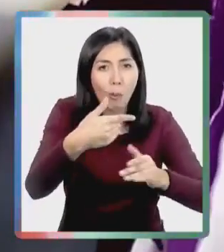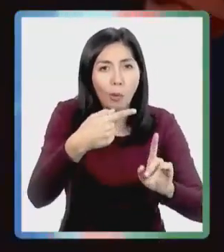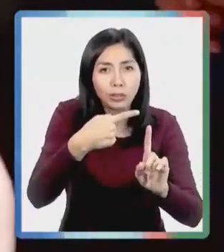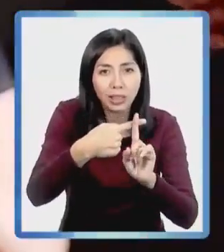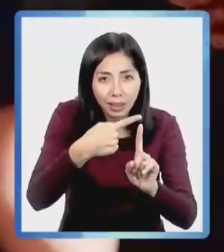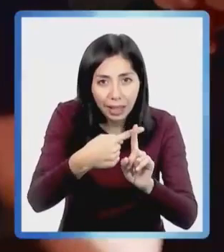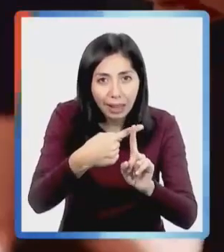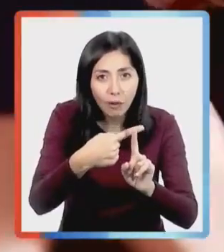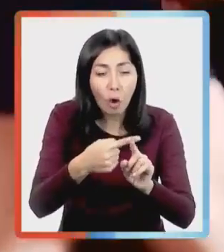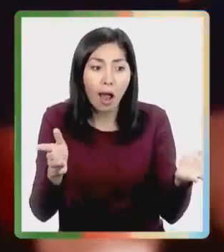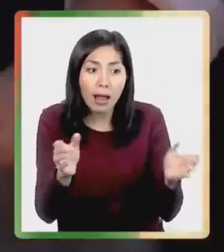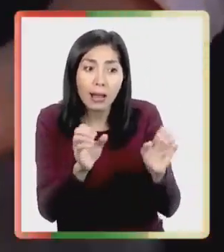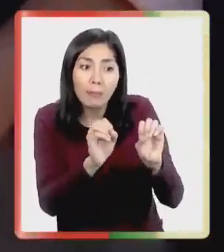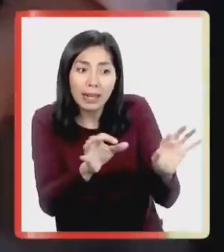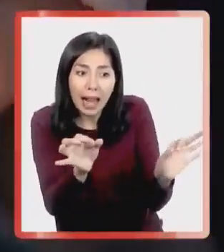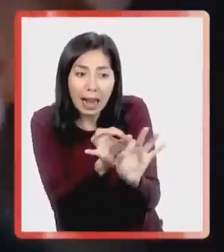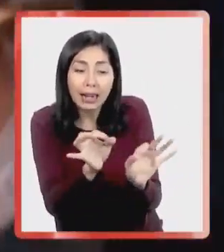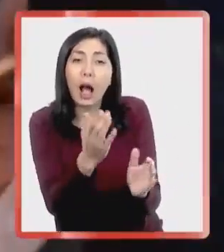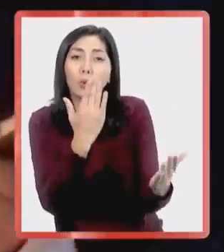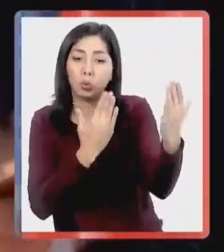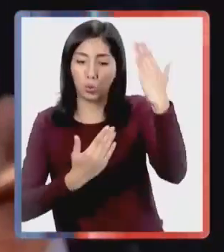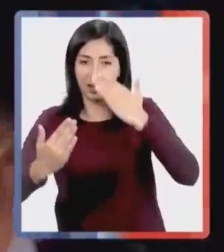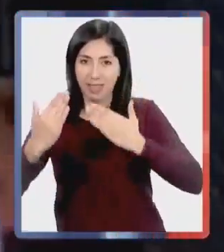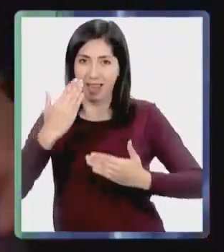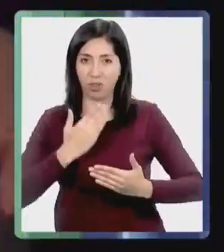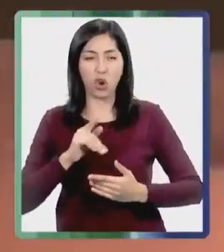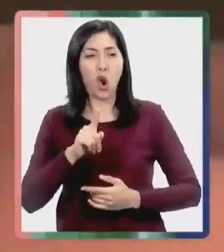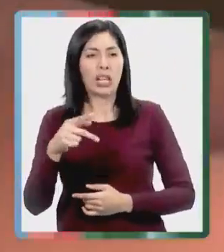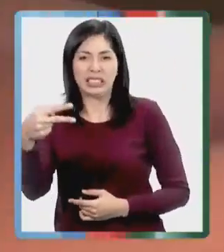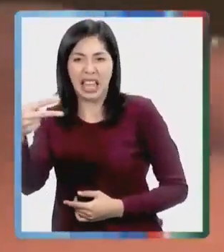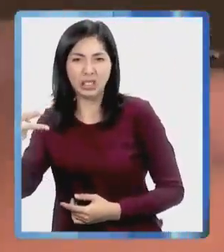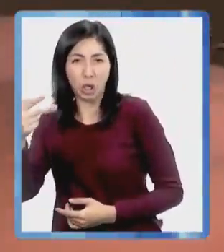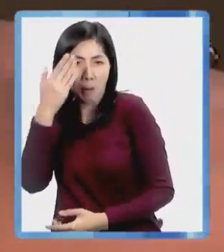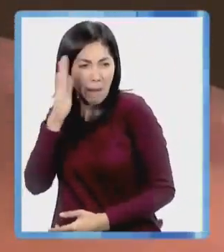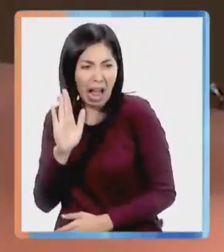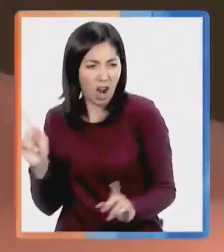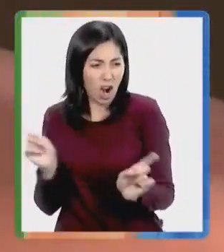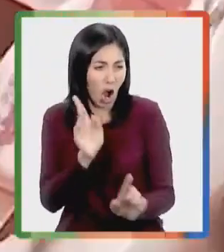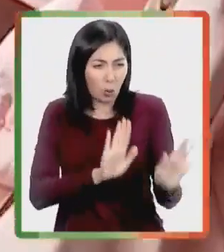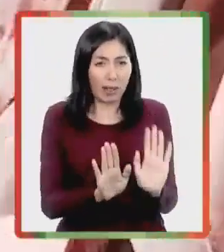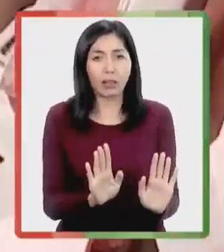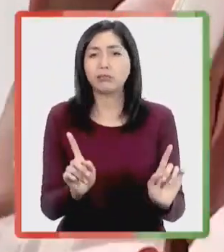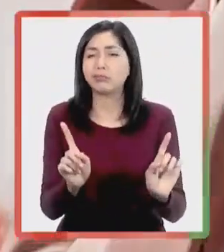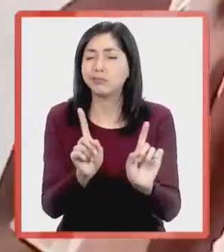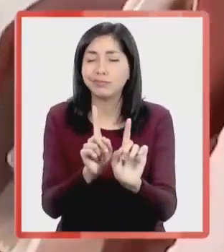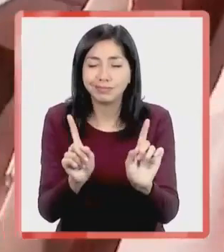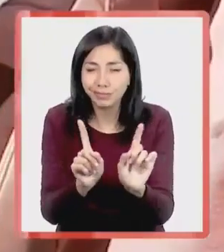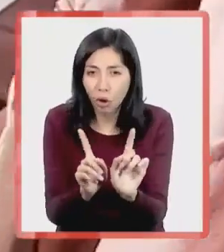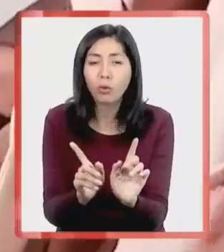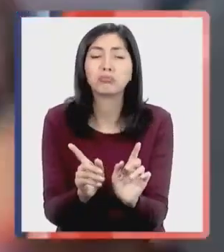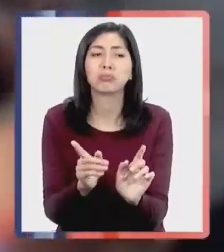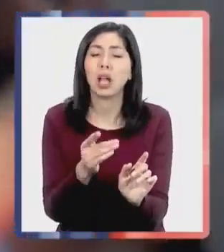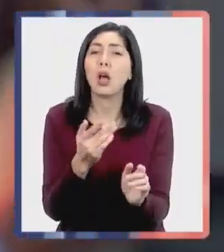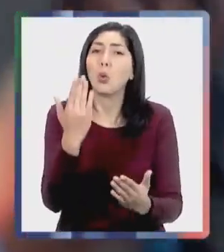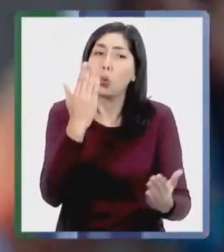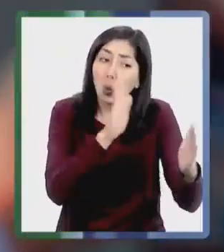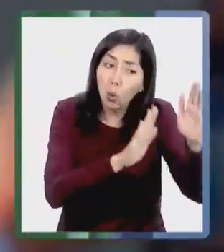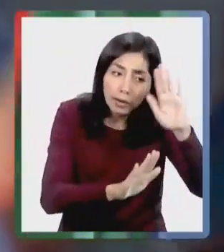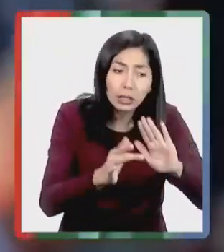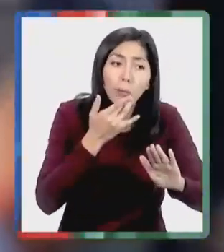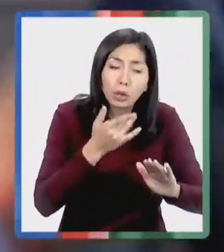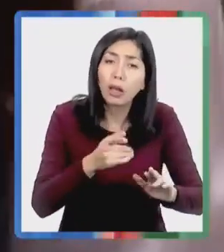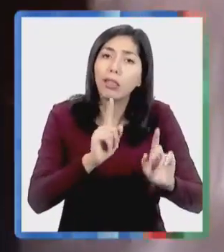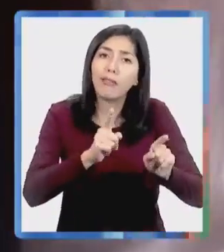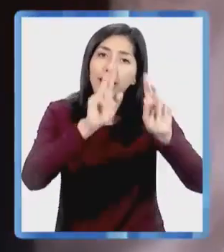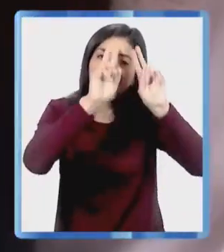positivo, desde el autocuidado, no desde lo castigador que el sexo es malo y cuídate, sino que cuidémonos porque el cuerpo, el respeto, las